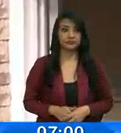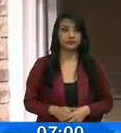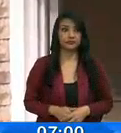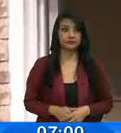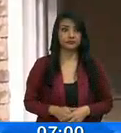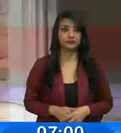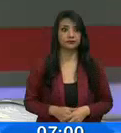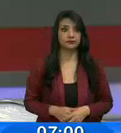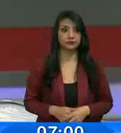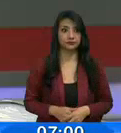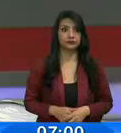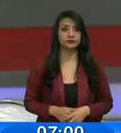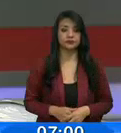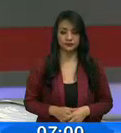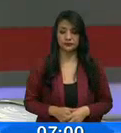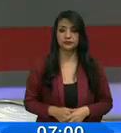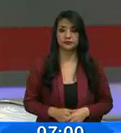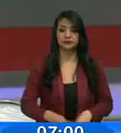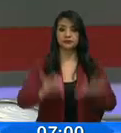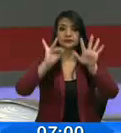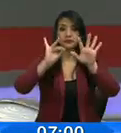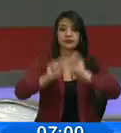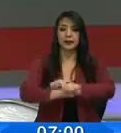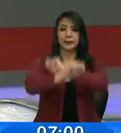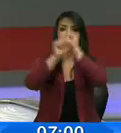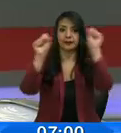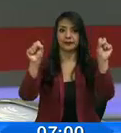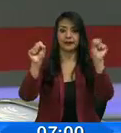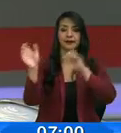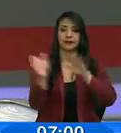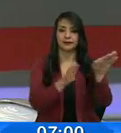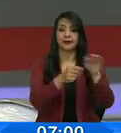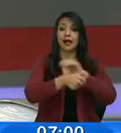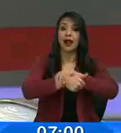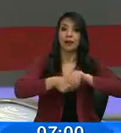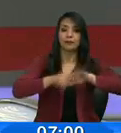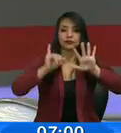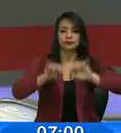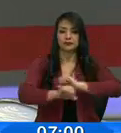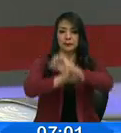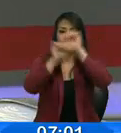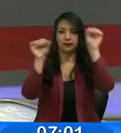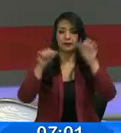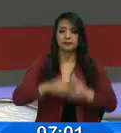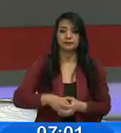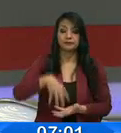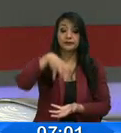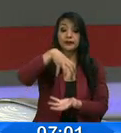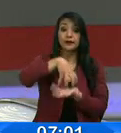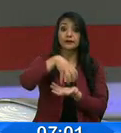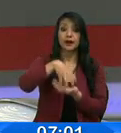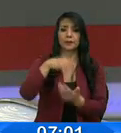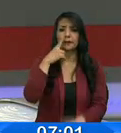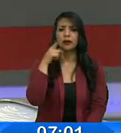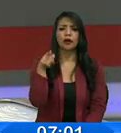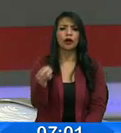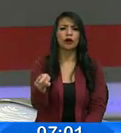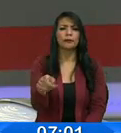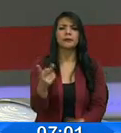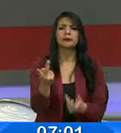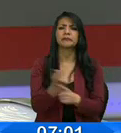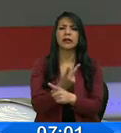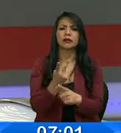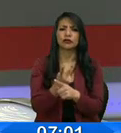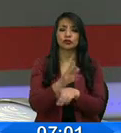Casamén. Son las 7 de la mañana, 6 de la mañana ya en Galápagos, en la ciudad de Cayambe. Un sospechoso es el responsable de varios